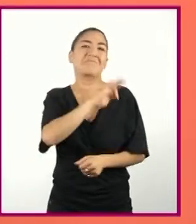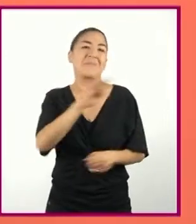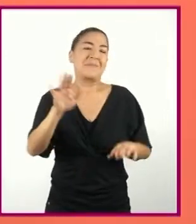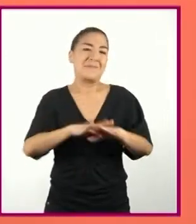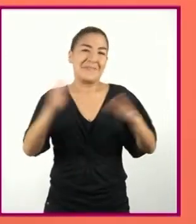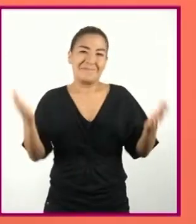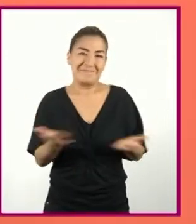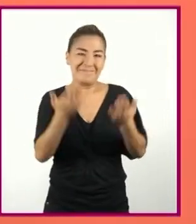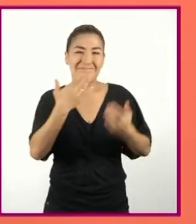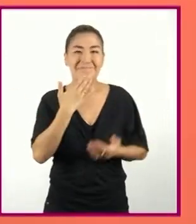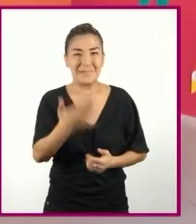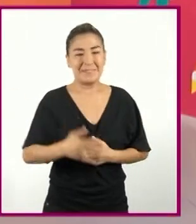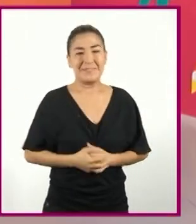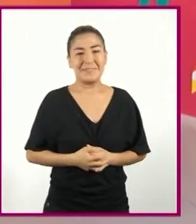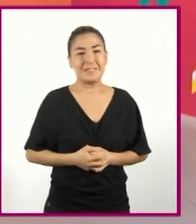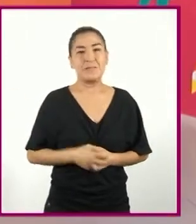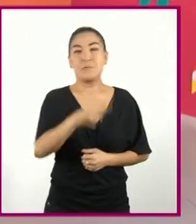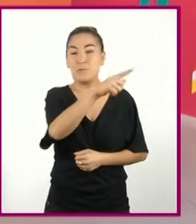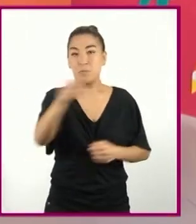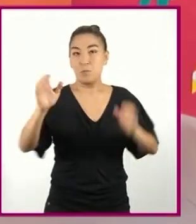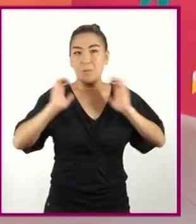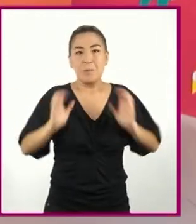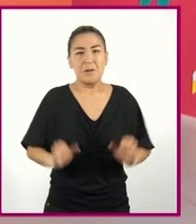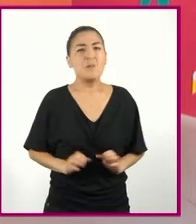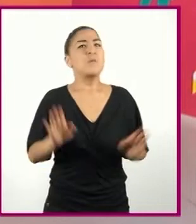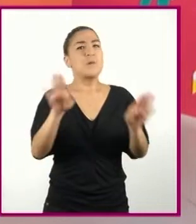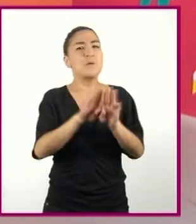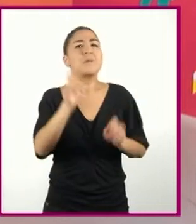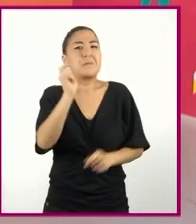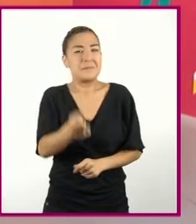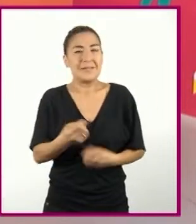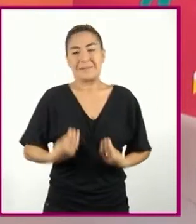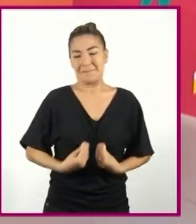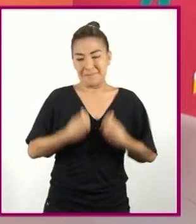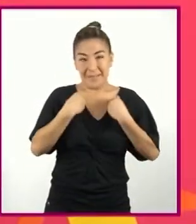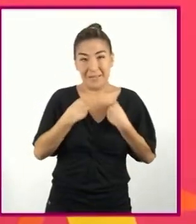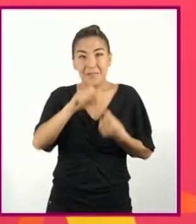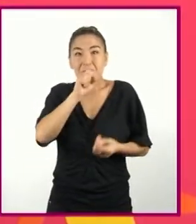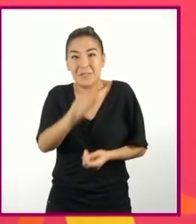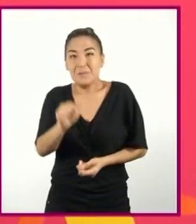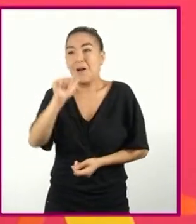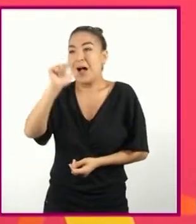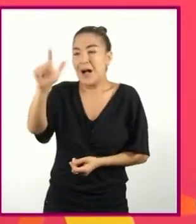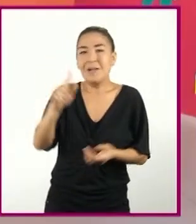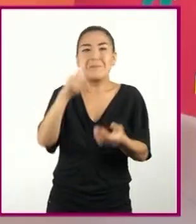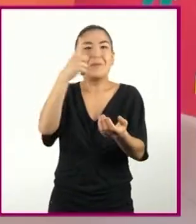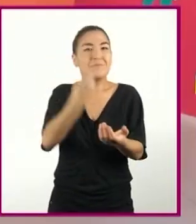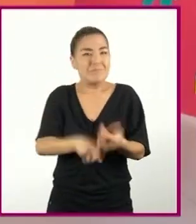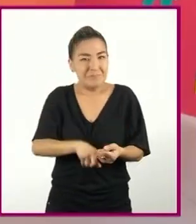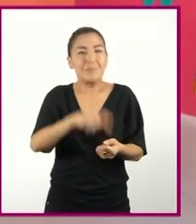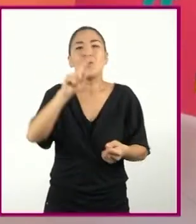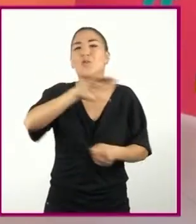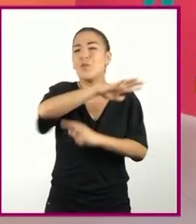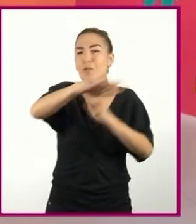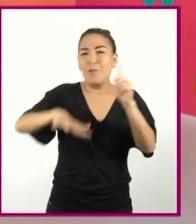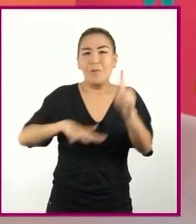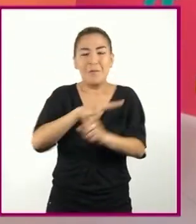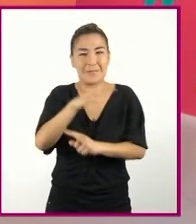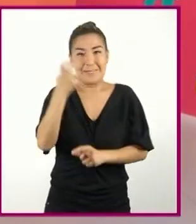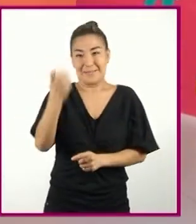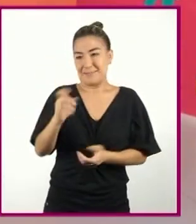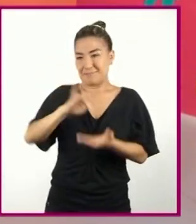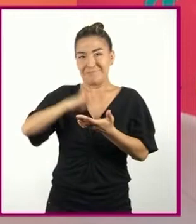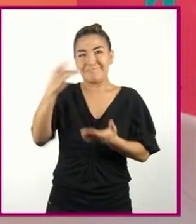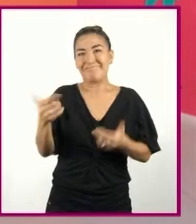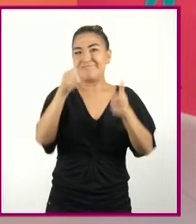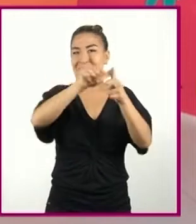potenciarlo. Sus cuerpos pueden darle vida y alma a todo lo que les rodea, gracias al